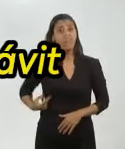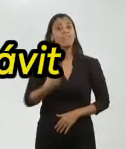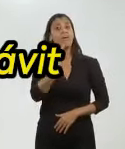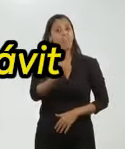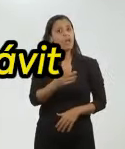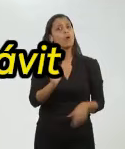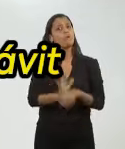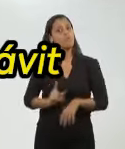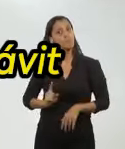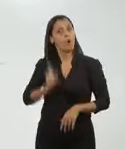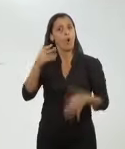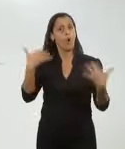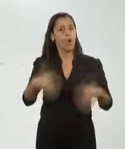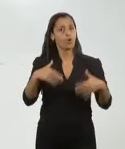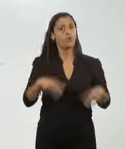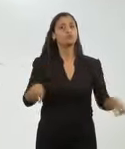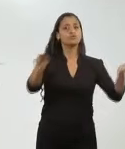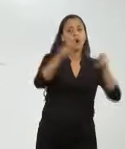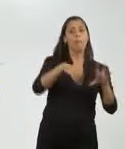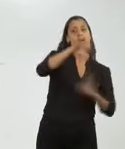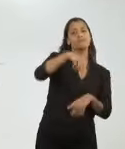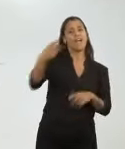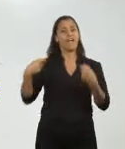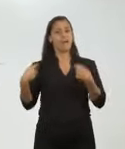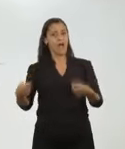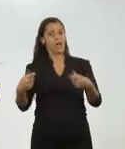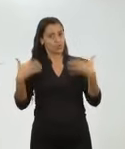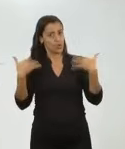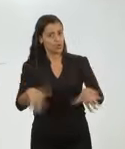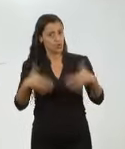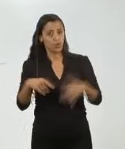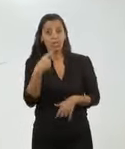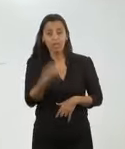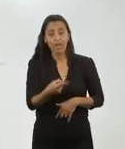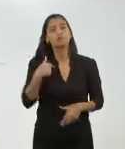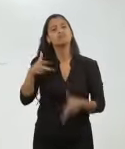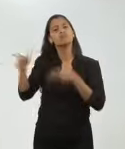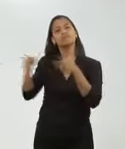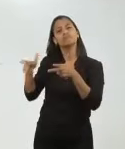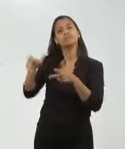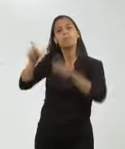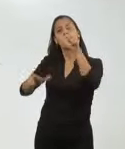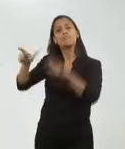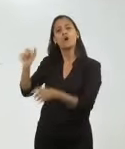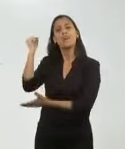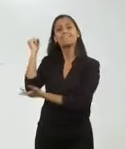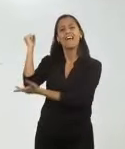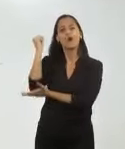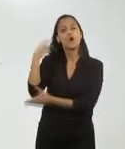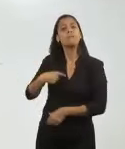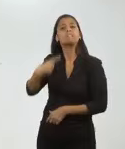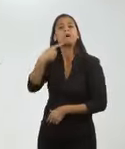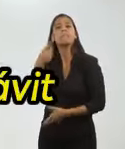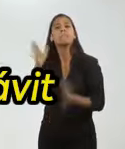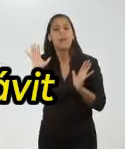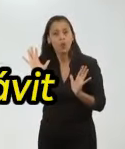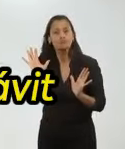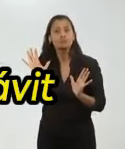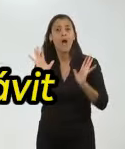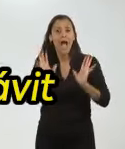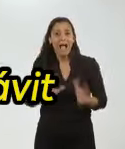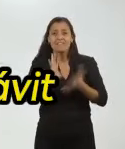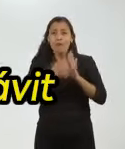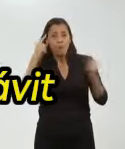con Orgullo El superavit fiscal hablando con economistas les he preguntado cuán sostenible es